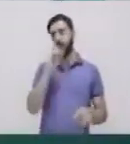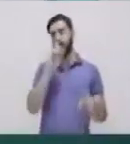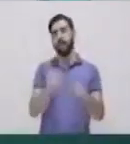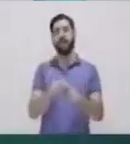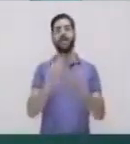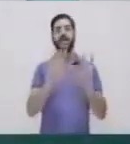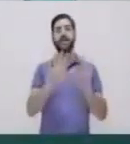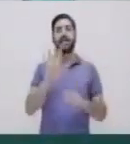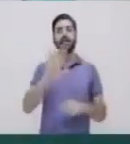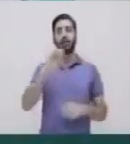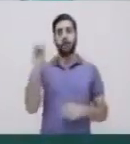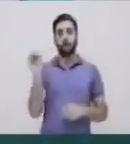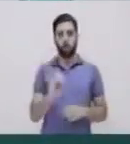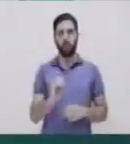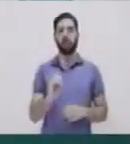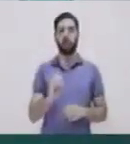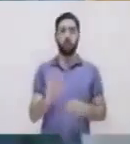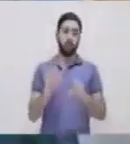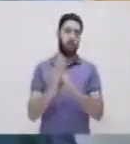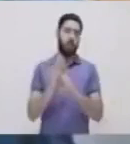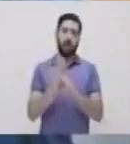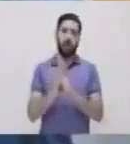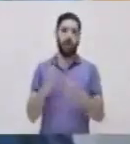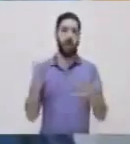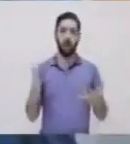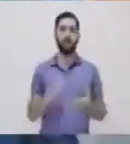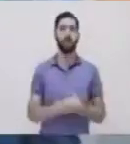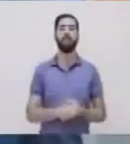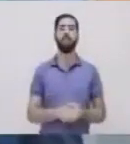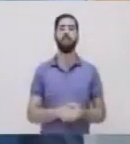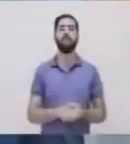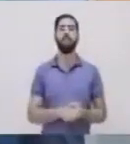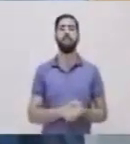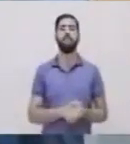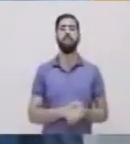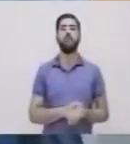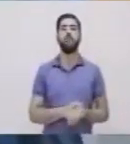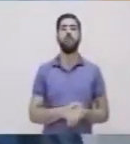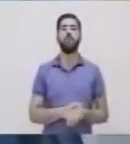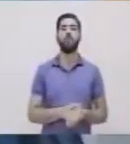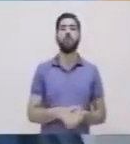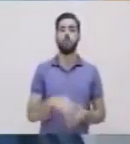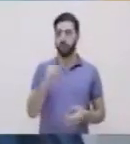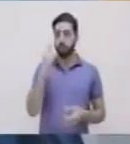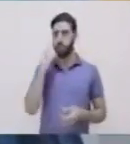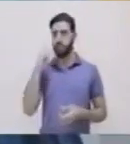el 75% de los datos. Como decíamos, por ejemplo, si esta fuera